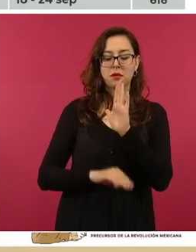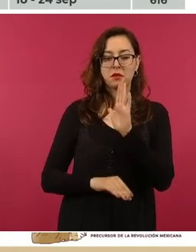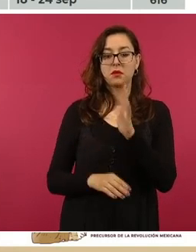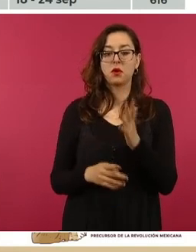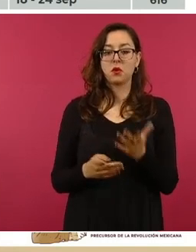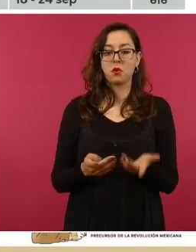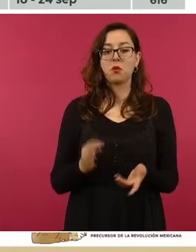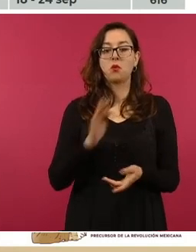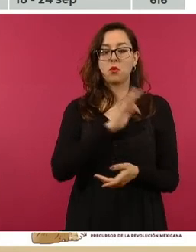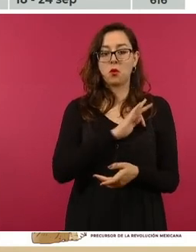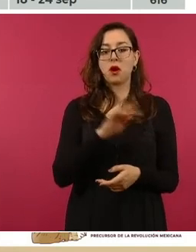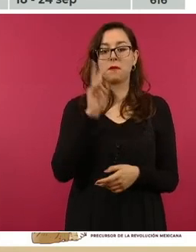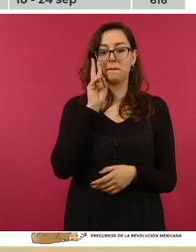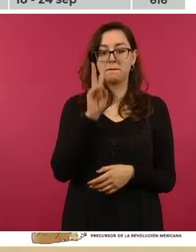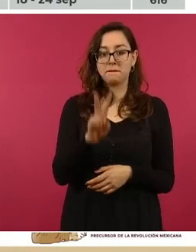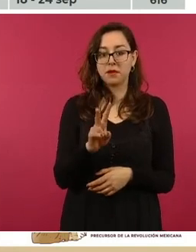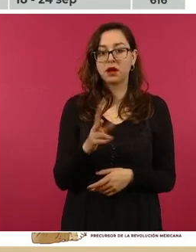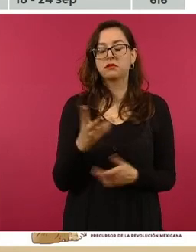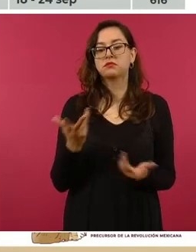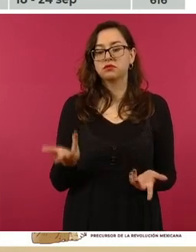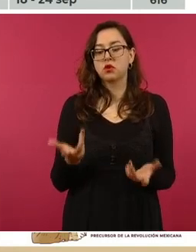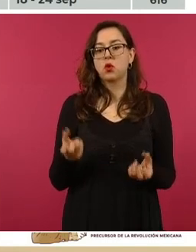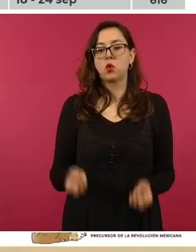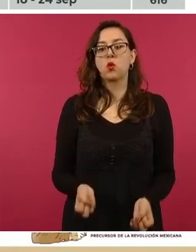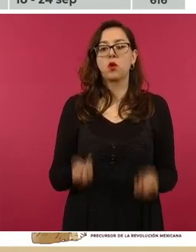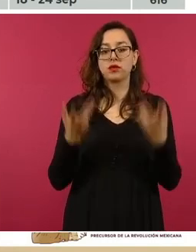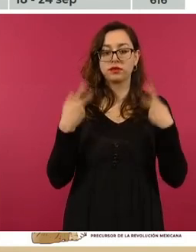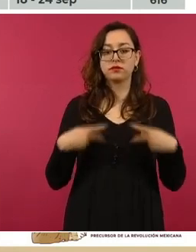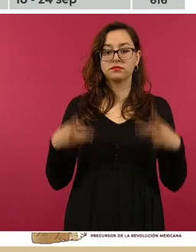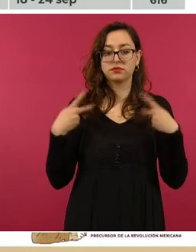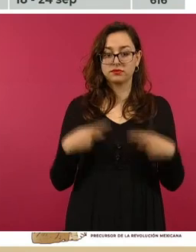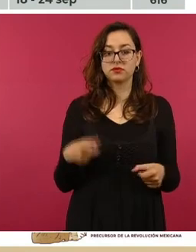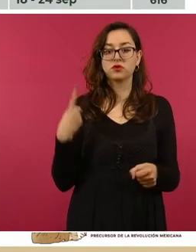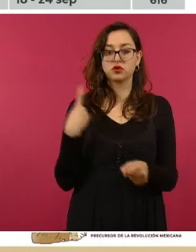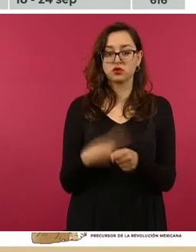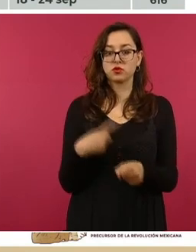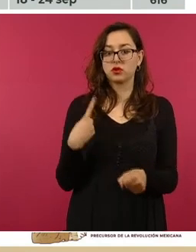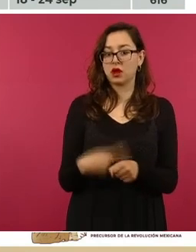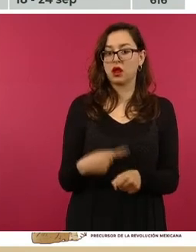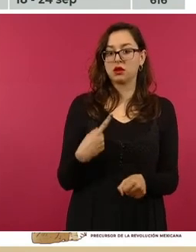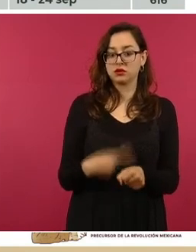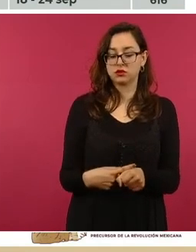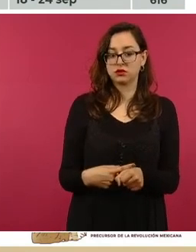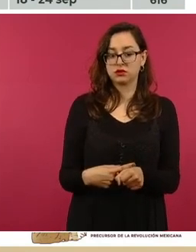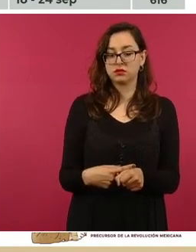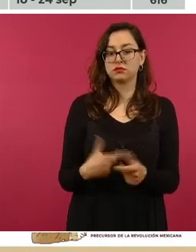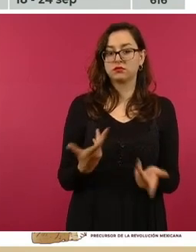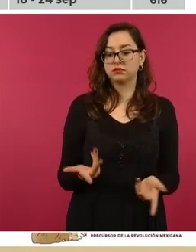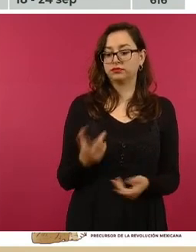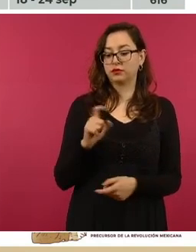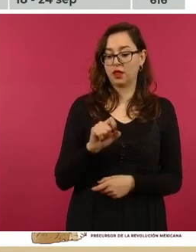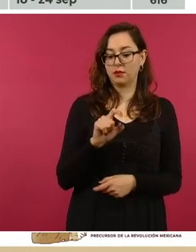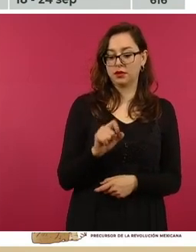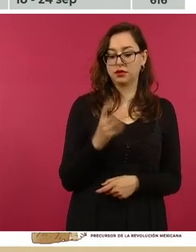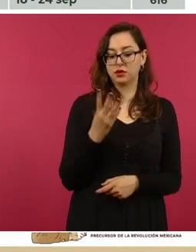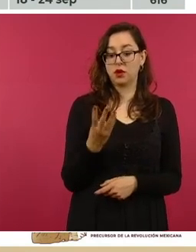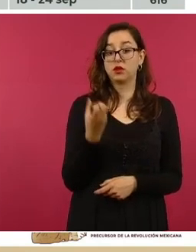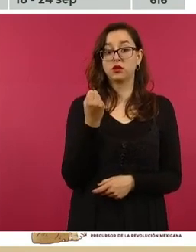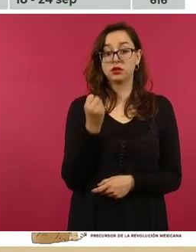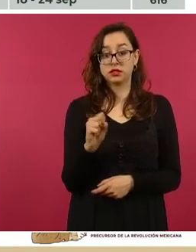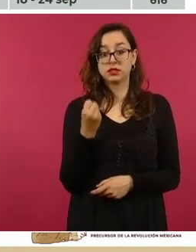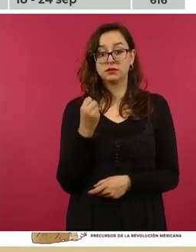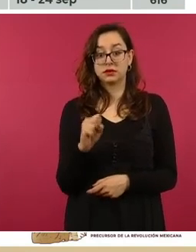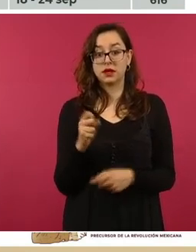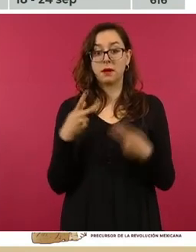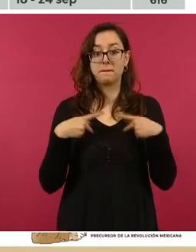las últimas 5 semanas con el número de casos nuevos. En la última semana, hasta el 24 de septiembre,